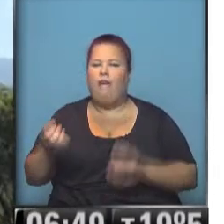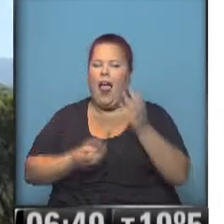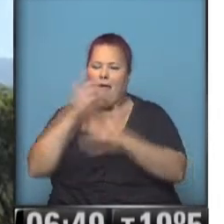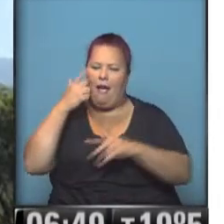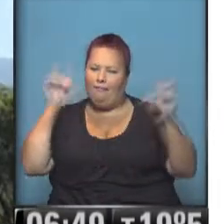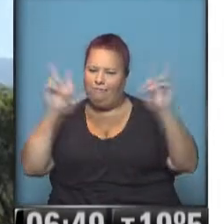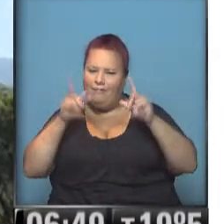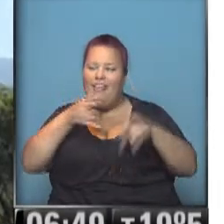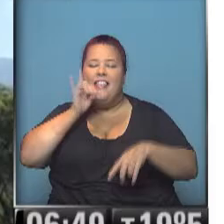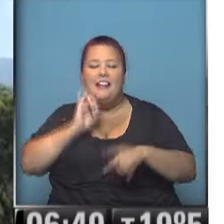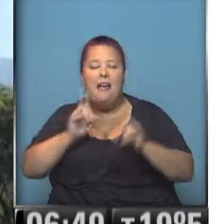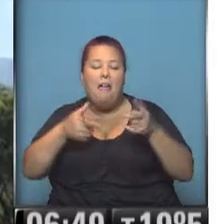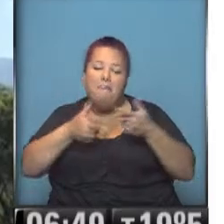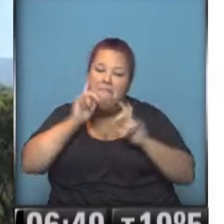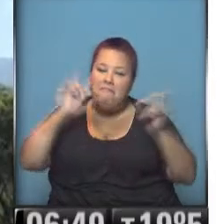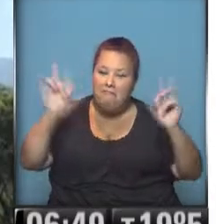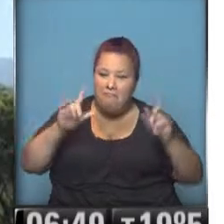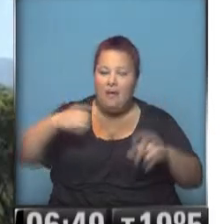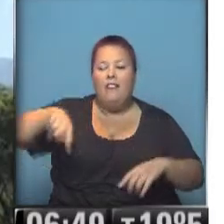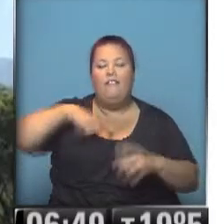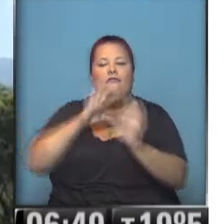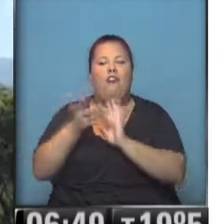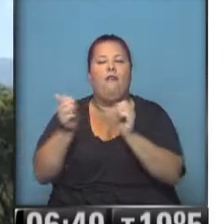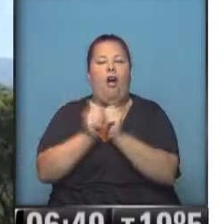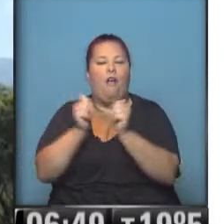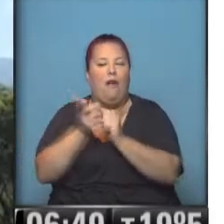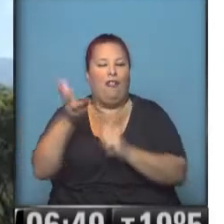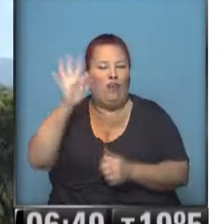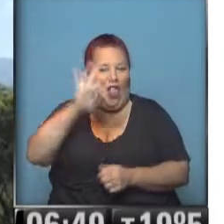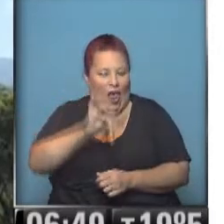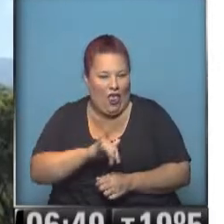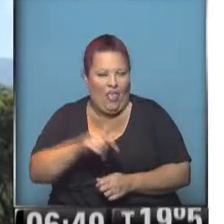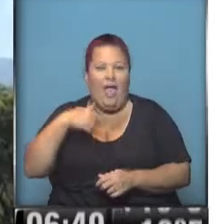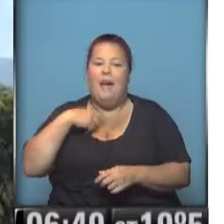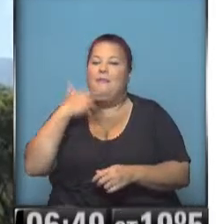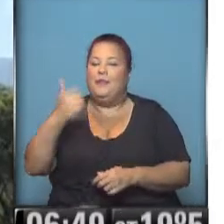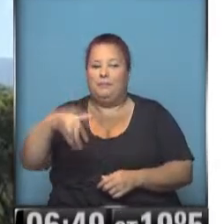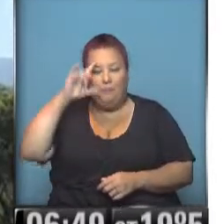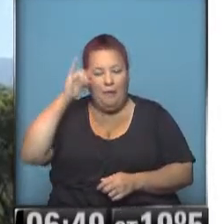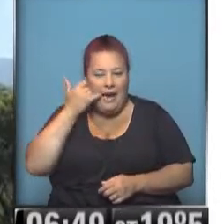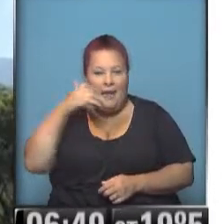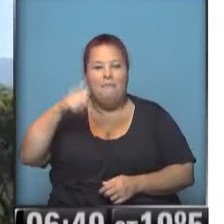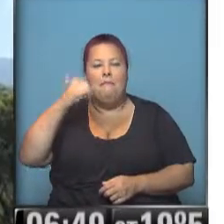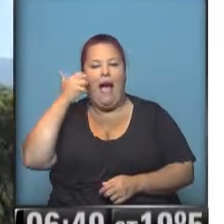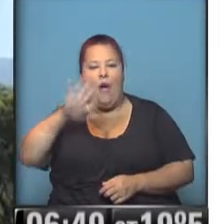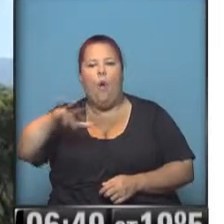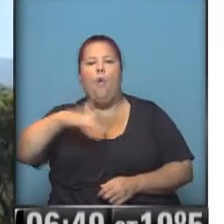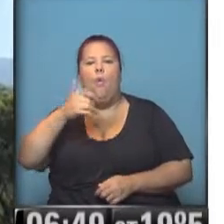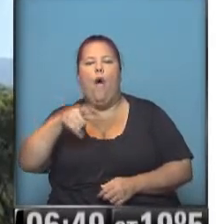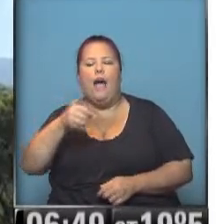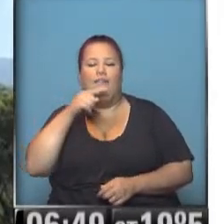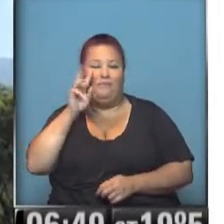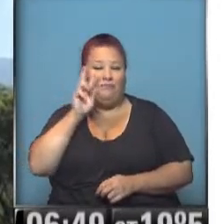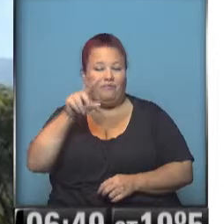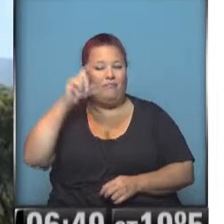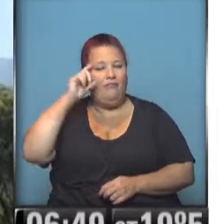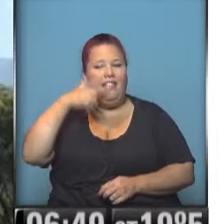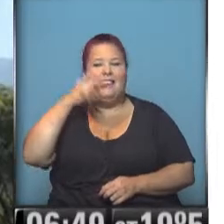miramos mientras desayunamos. Son nuestra compañía de cada día. Estas son mis hijas, Meli y Mayra. Y el lugar donde se ve acá